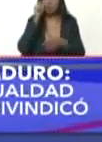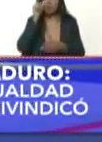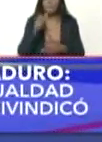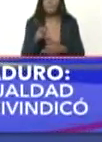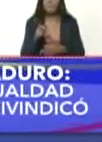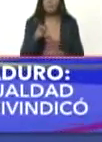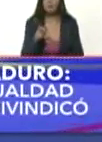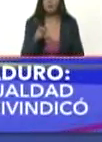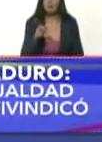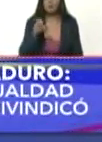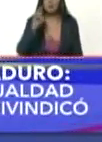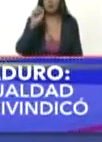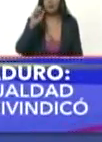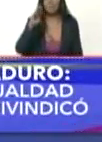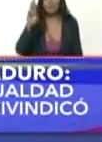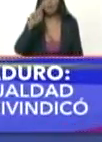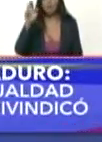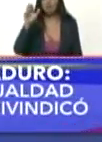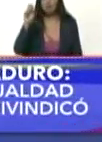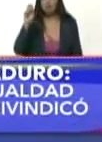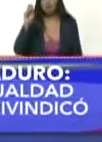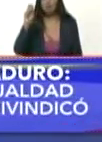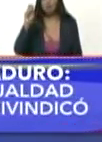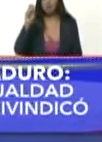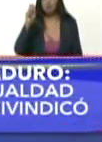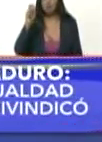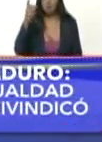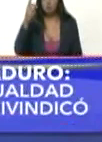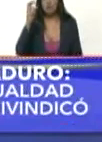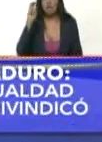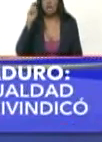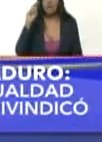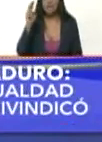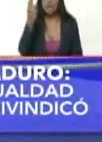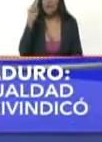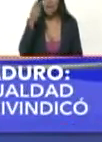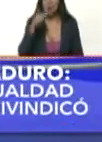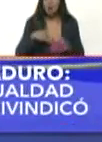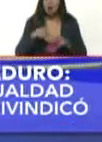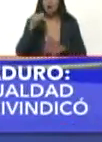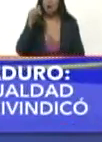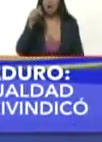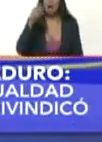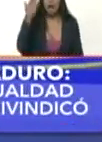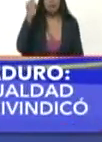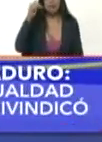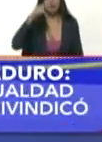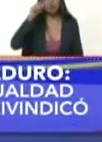general Rodríguez Cabello, están en Nicaragua, ayer y hoy,